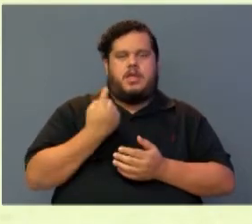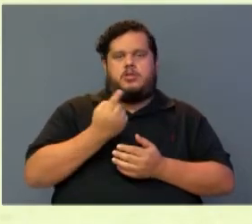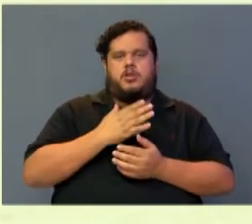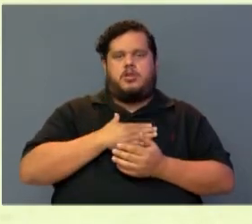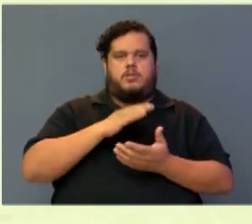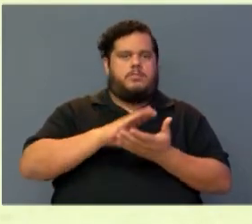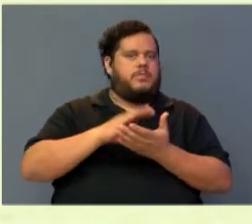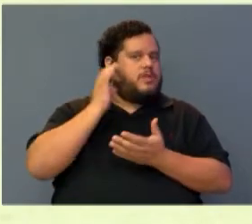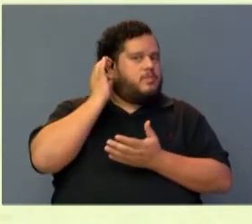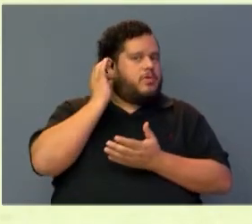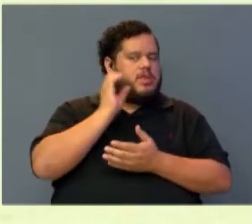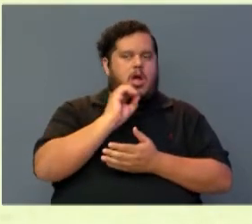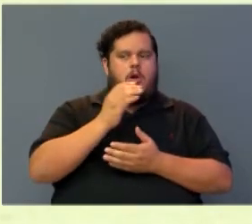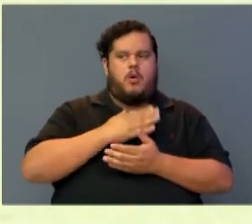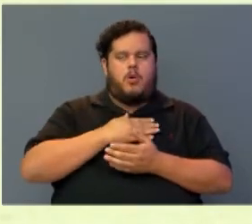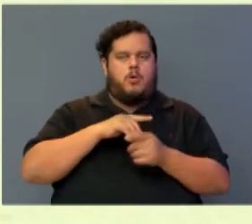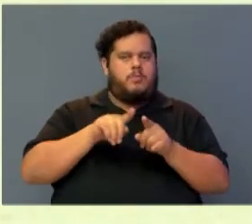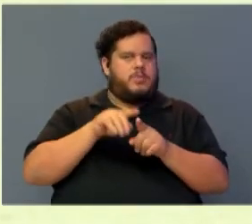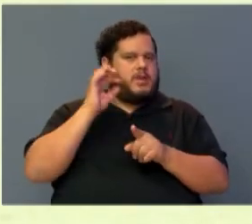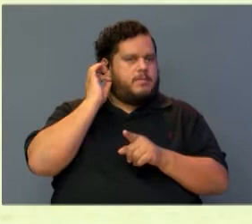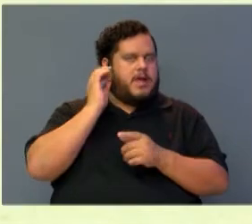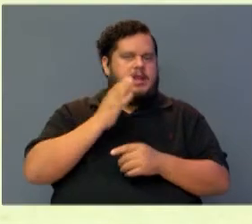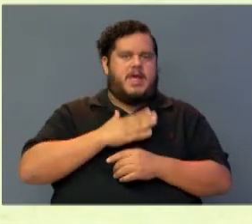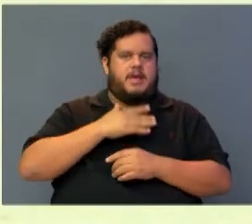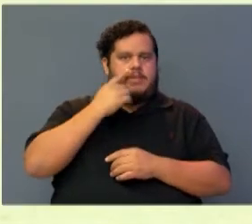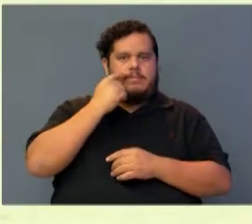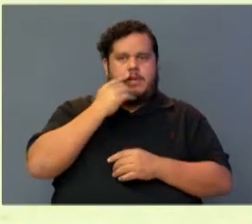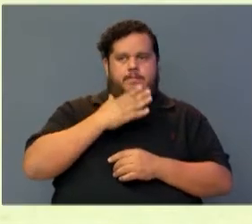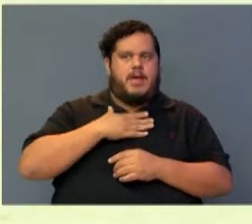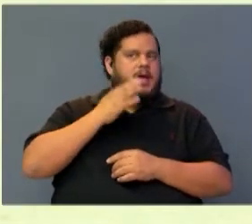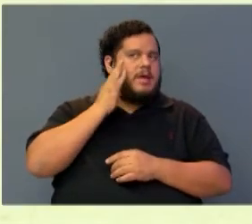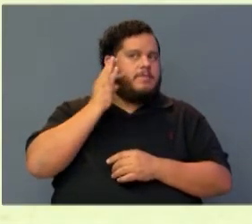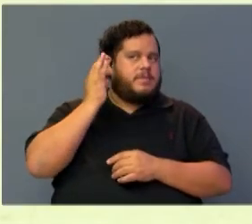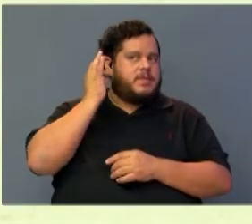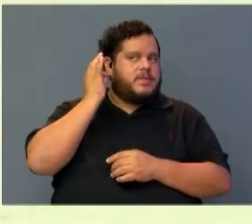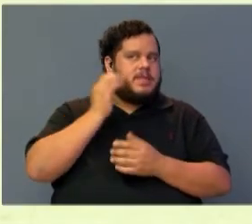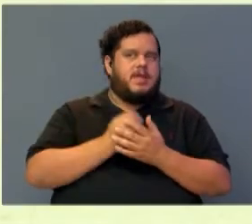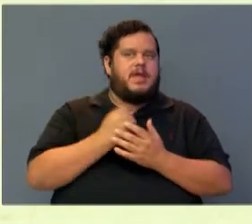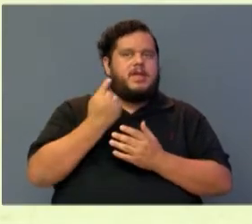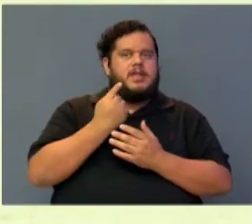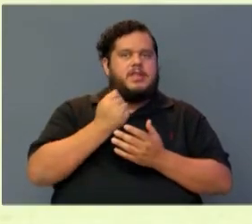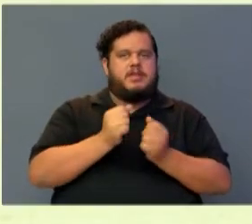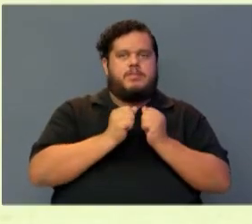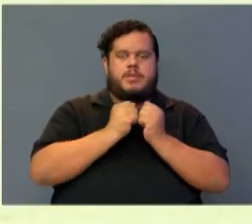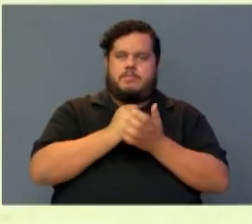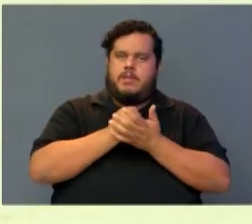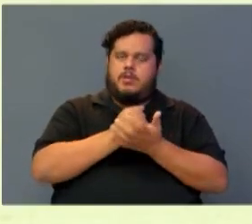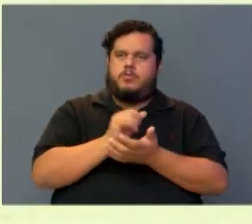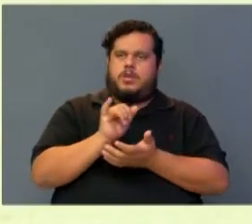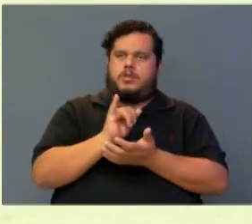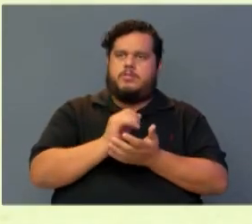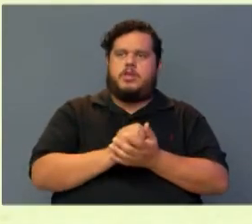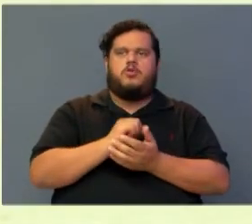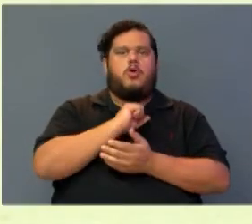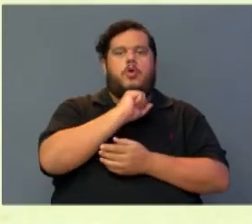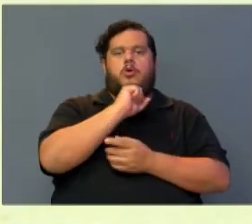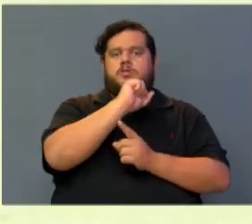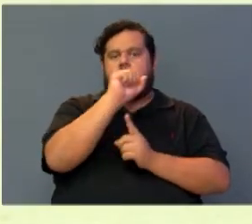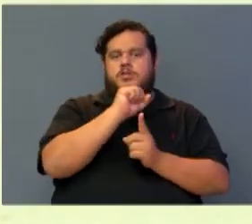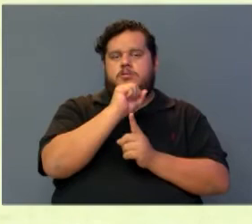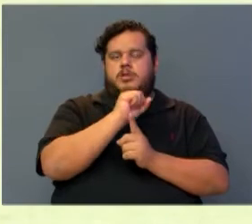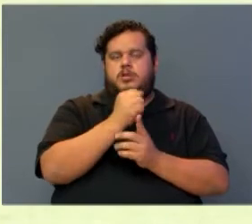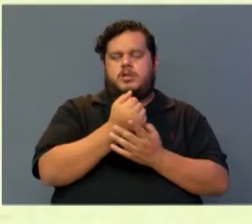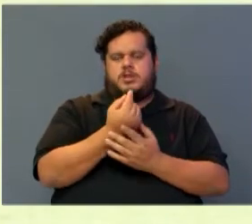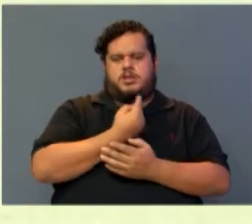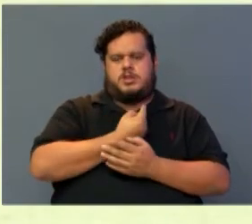esposa o mi hermana que tenía, mi papá o mi tía, que siempre me ha ayudado también, Entonces son situaciones que uno y le quedan